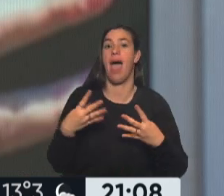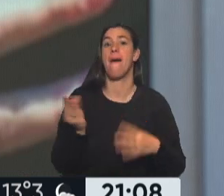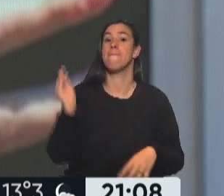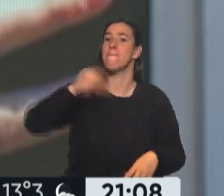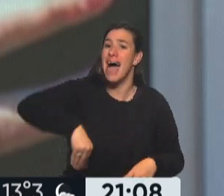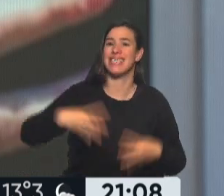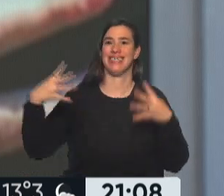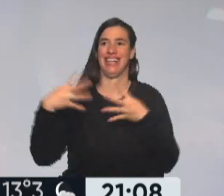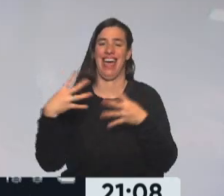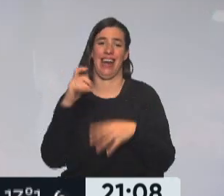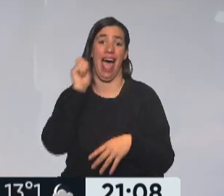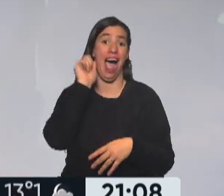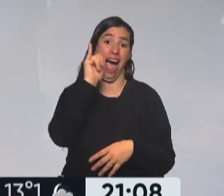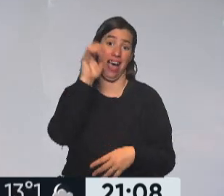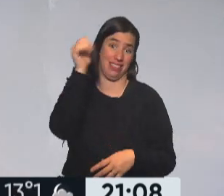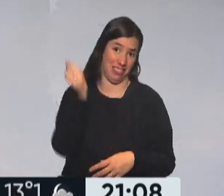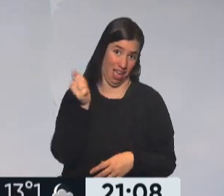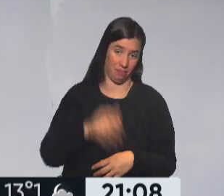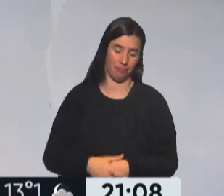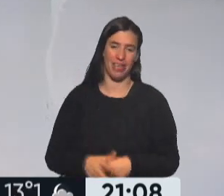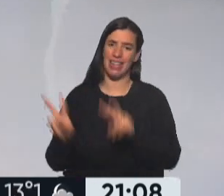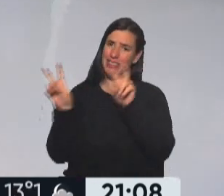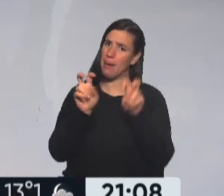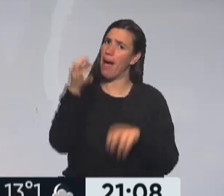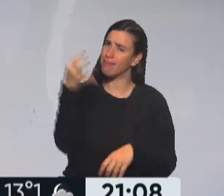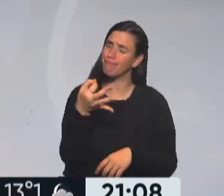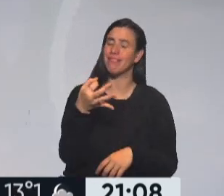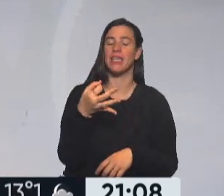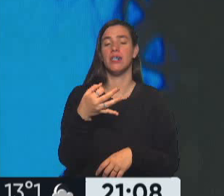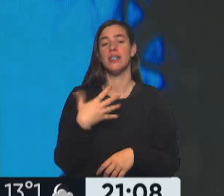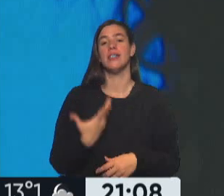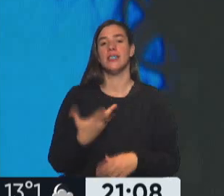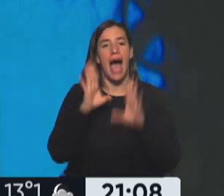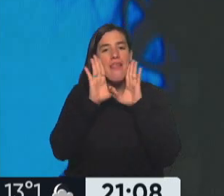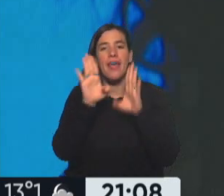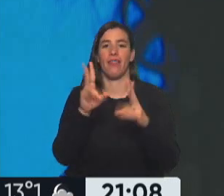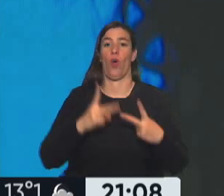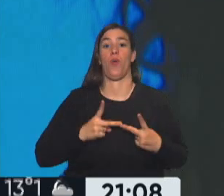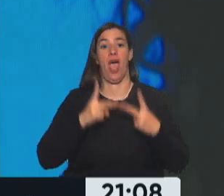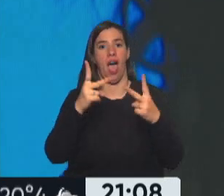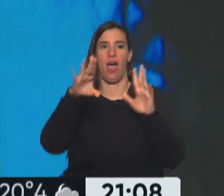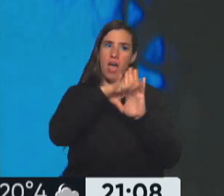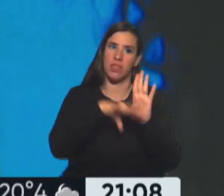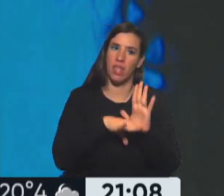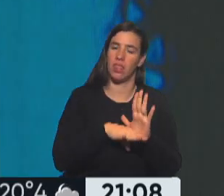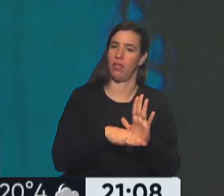uno de los temas claves. Bueno, sin dudas vamos a estar muy atentos a este viaje que ya comienza, una agenda intensa del presidente Javier Milei,